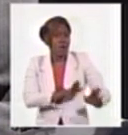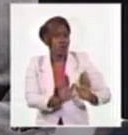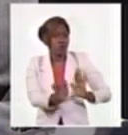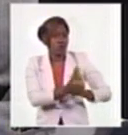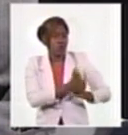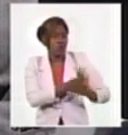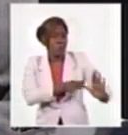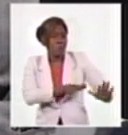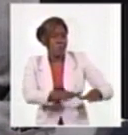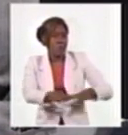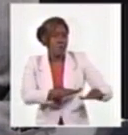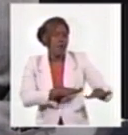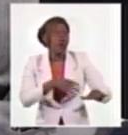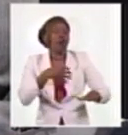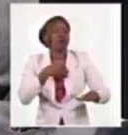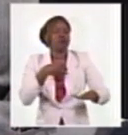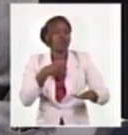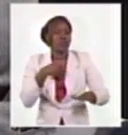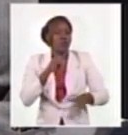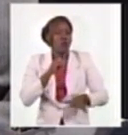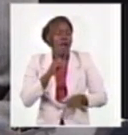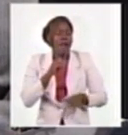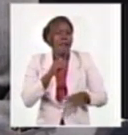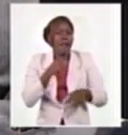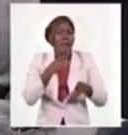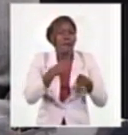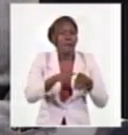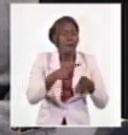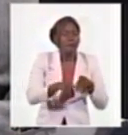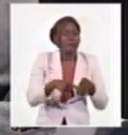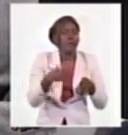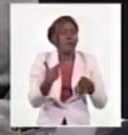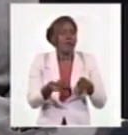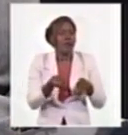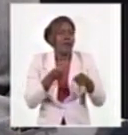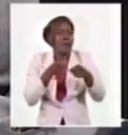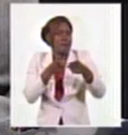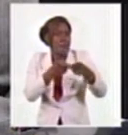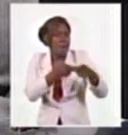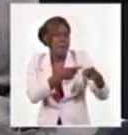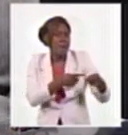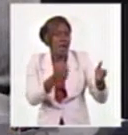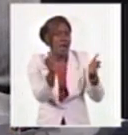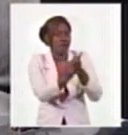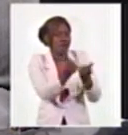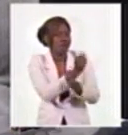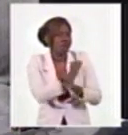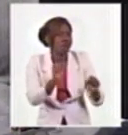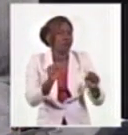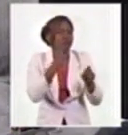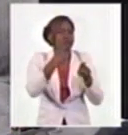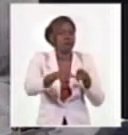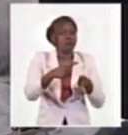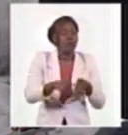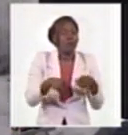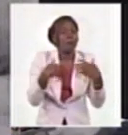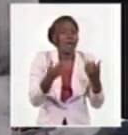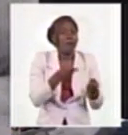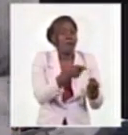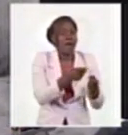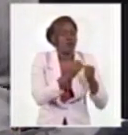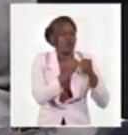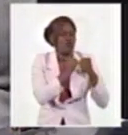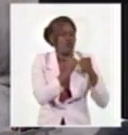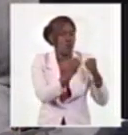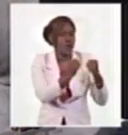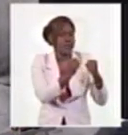Están incrementando los suministros de armamentos a Ucrania con el objetivo de ayudarla a resistir el empuje